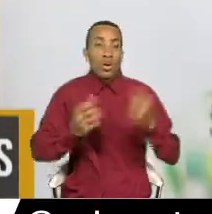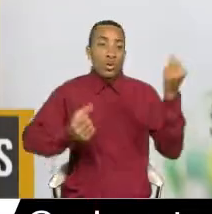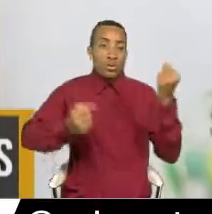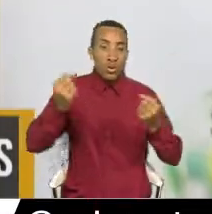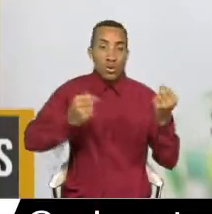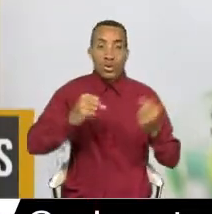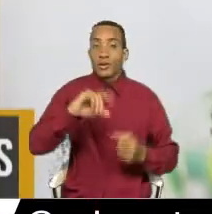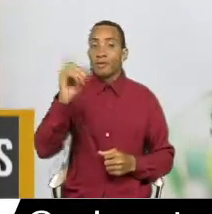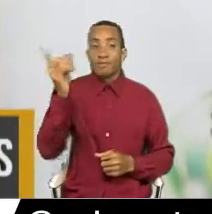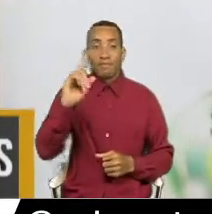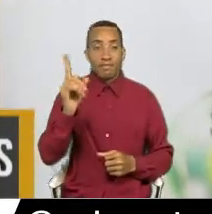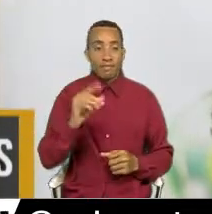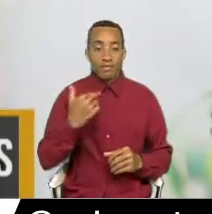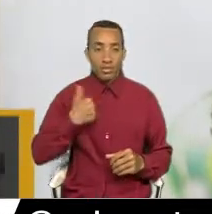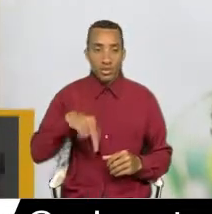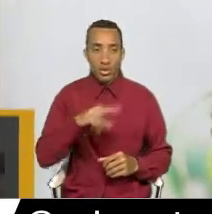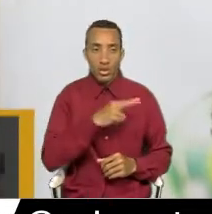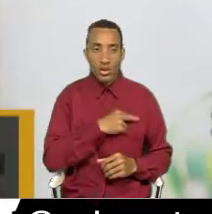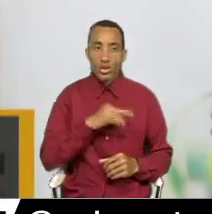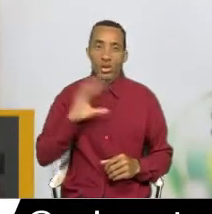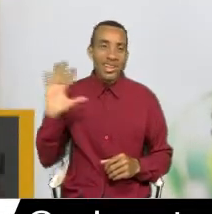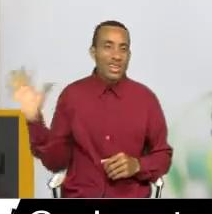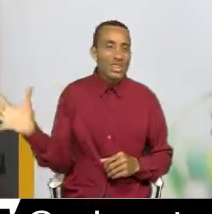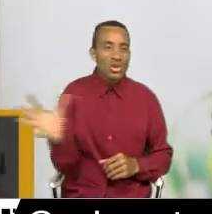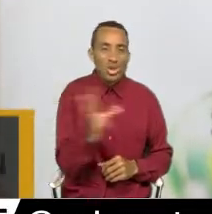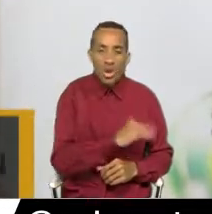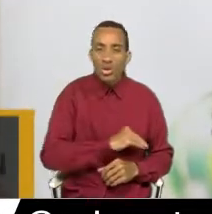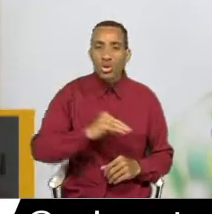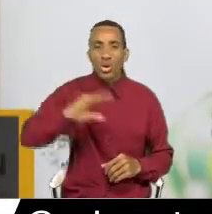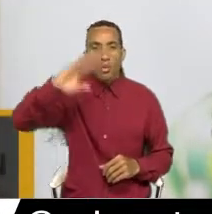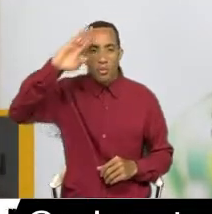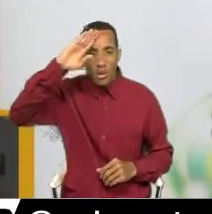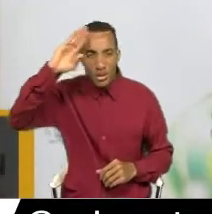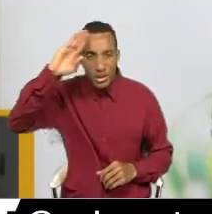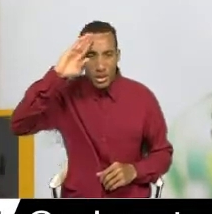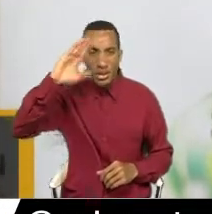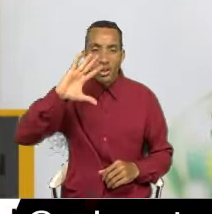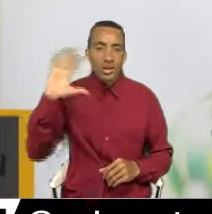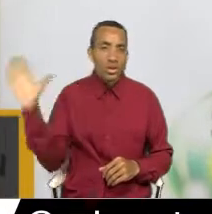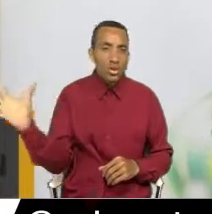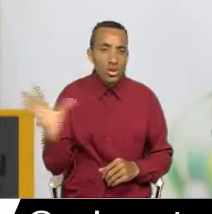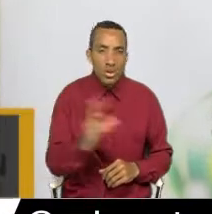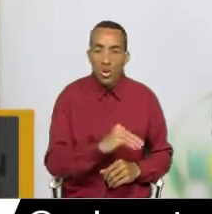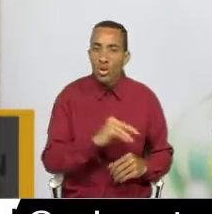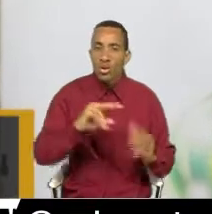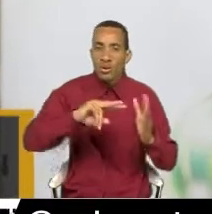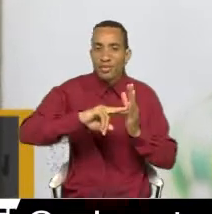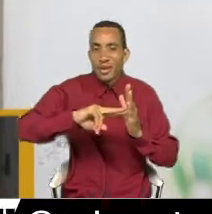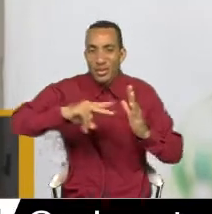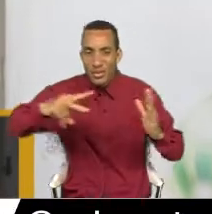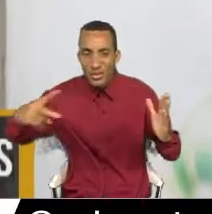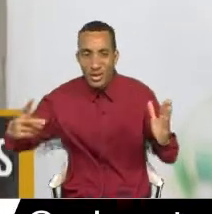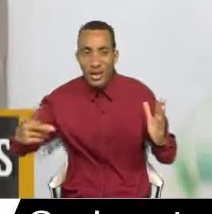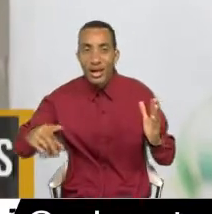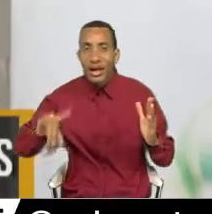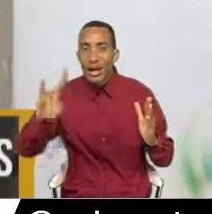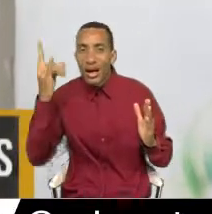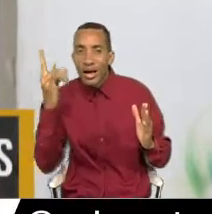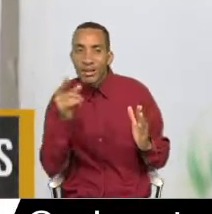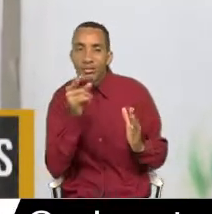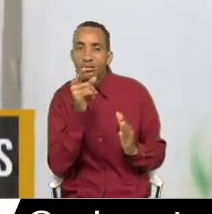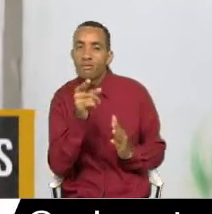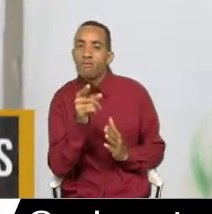nuestra oferta institucional, dispusimos de equipos de tecnología de punta para identificar algunas personas